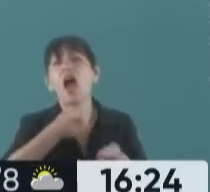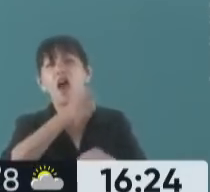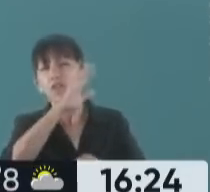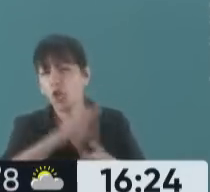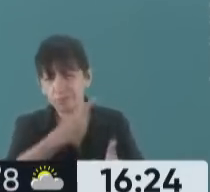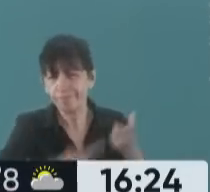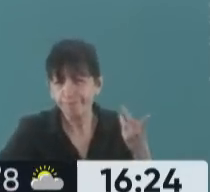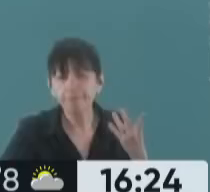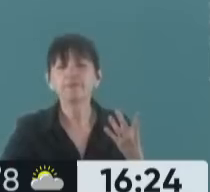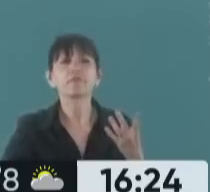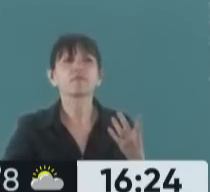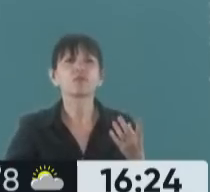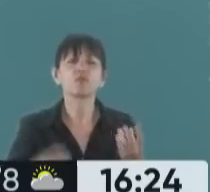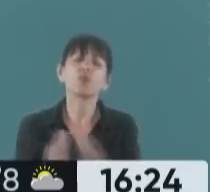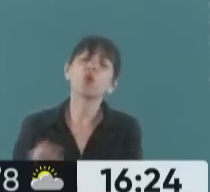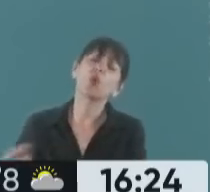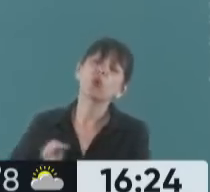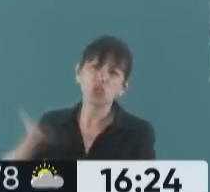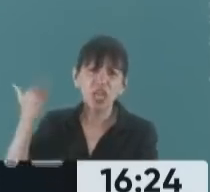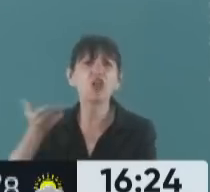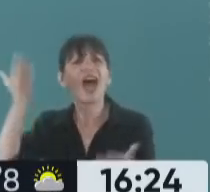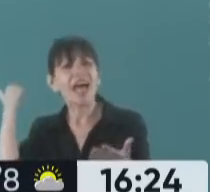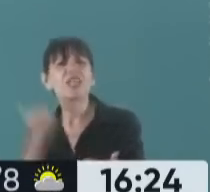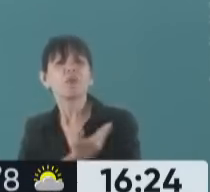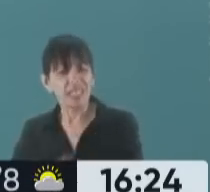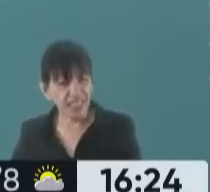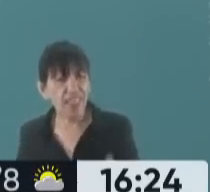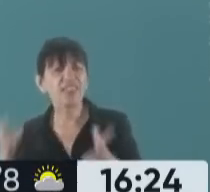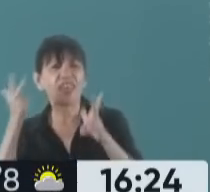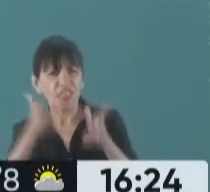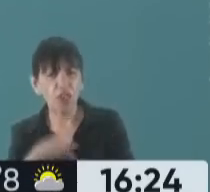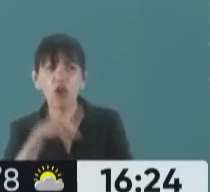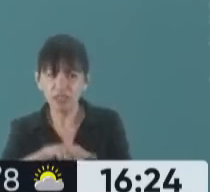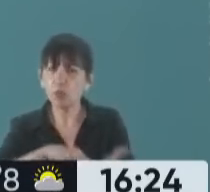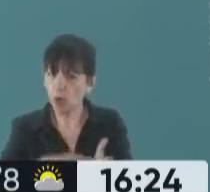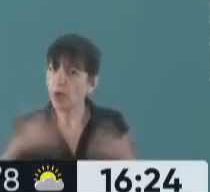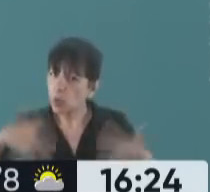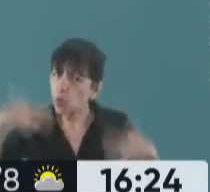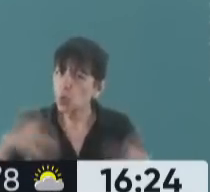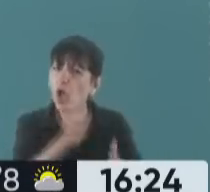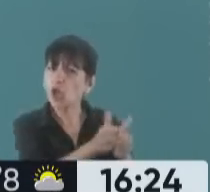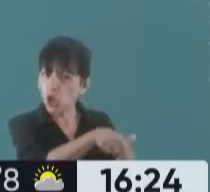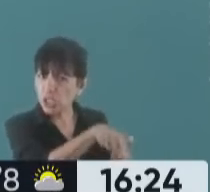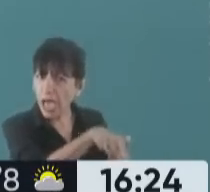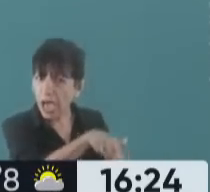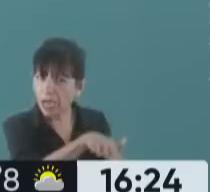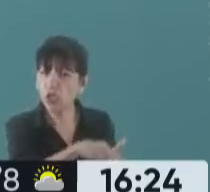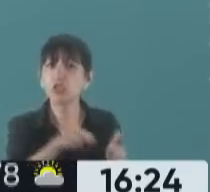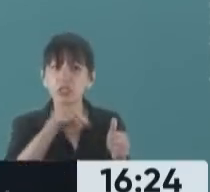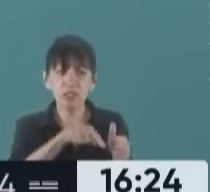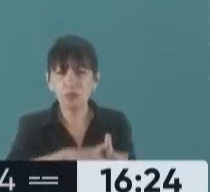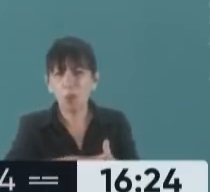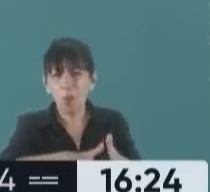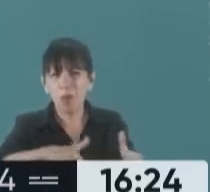mucho tiempo, y esto lo ha explicado también el presidente cuando habló el otro día, y es uno de los problemas serios que hay en Rosario, que es un tema que se ha desarrollado durante los